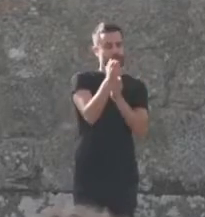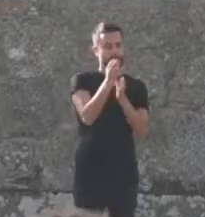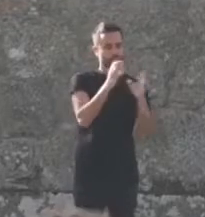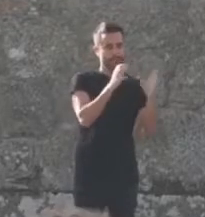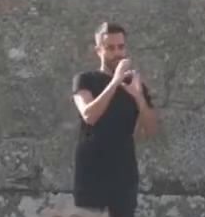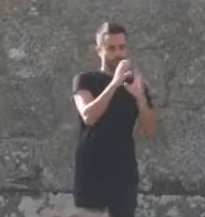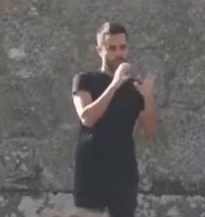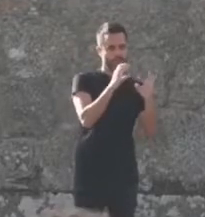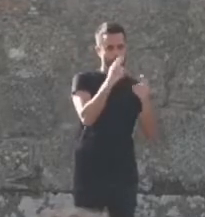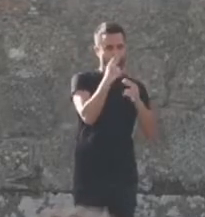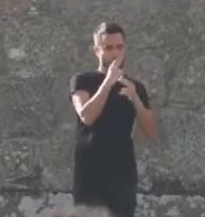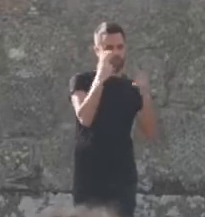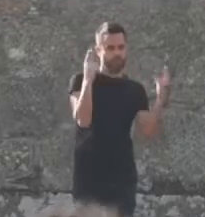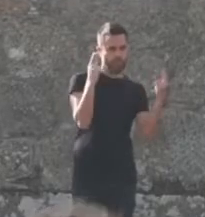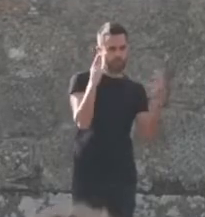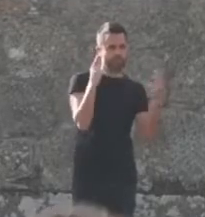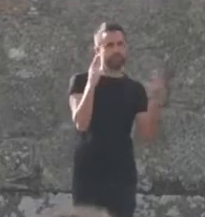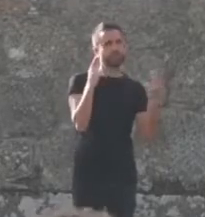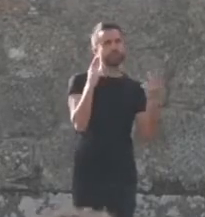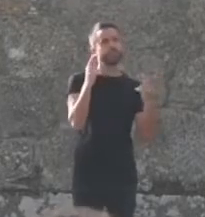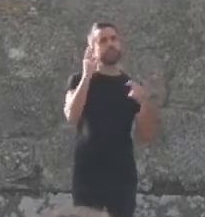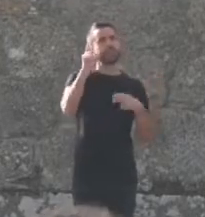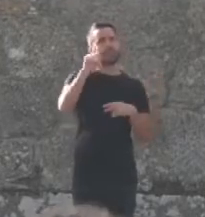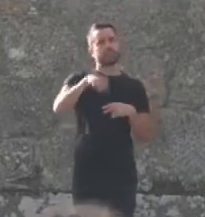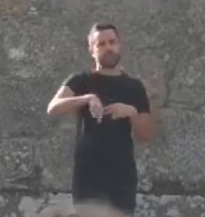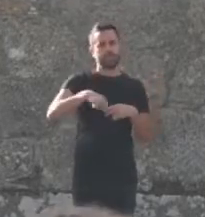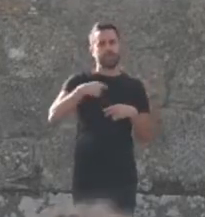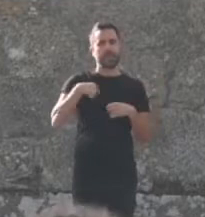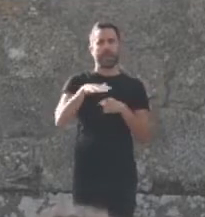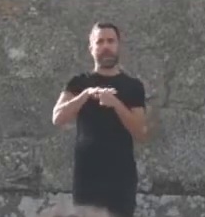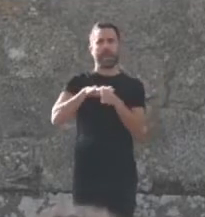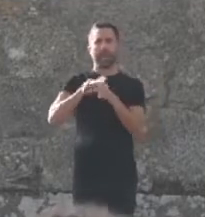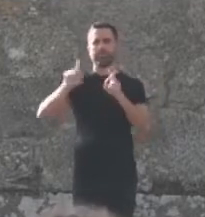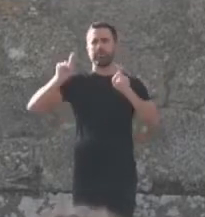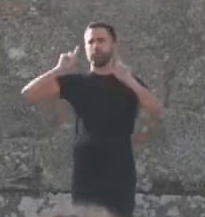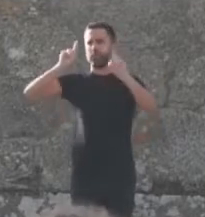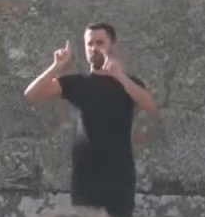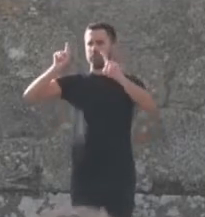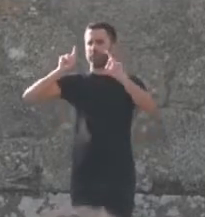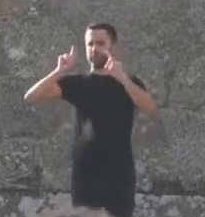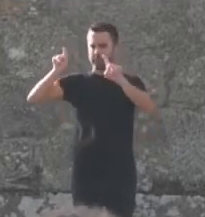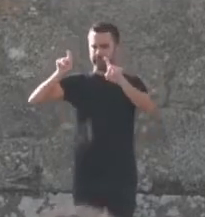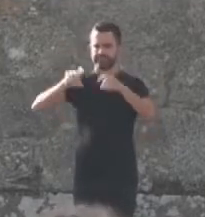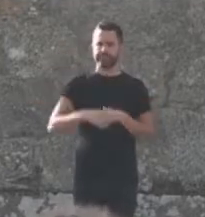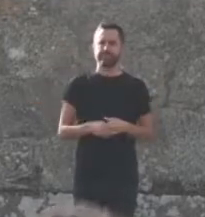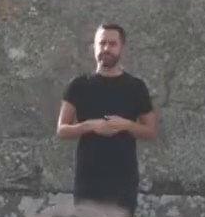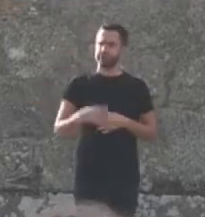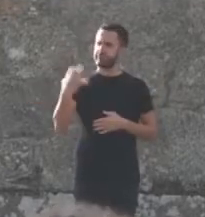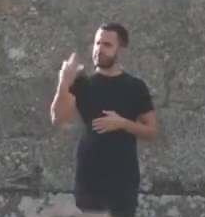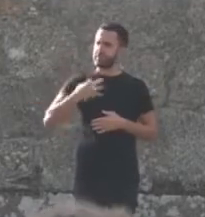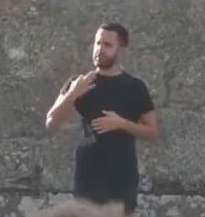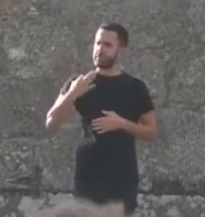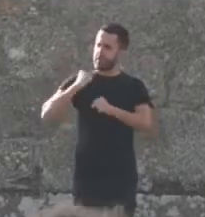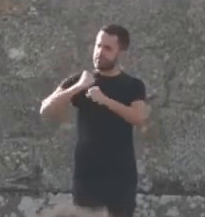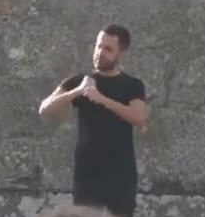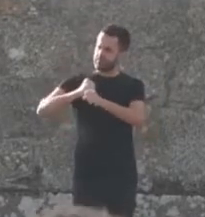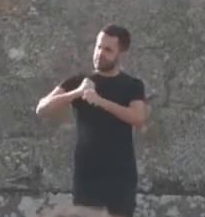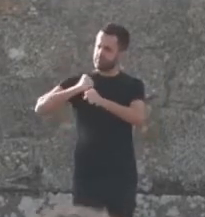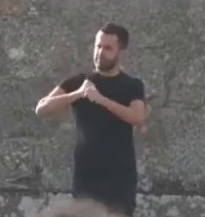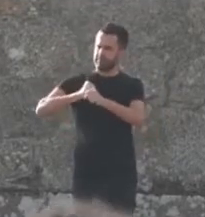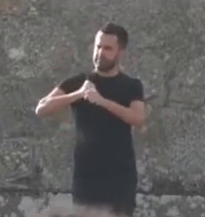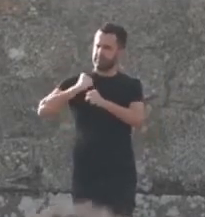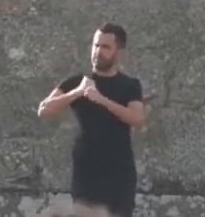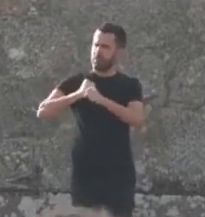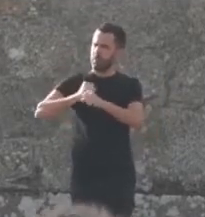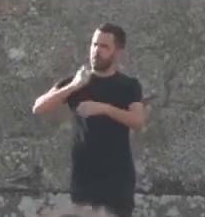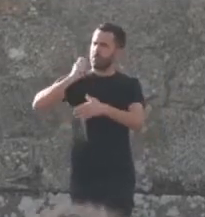medios de comunicación públicos e tamén o ámbito educativo. Hai que facer un traballo